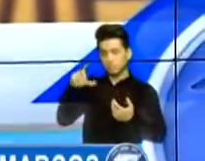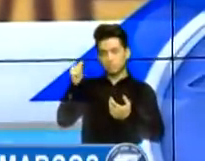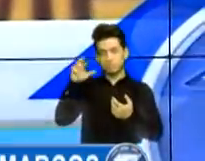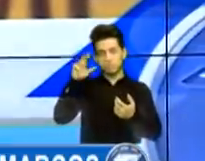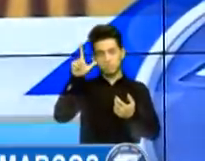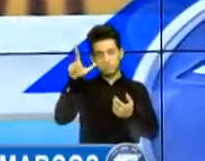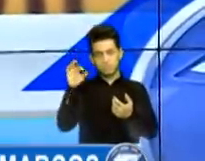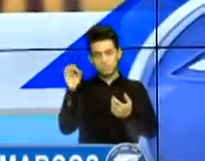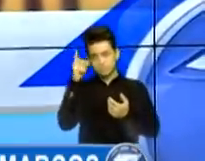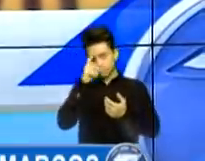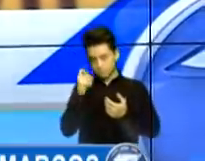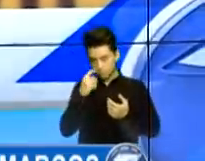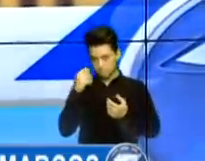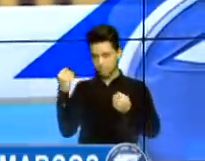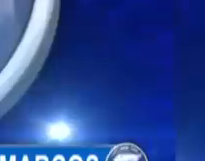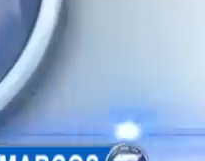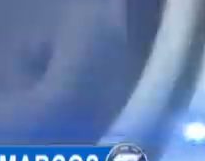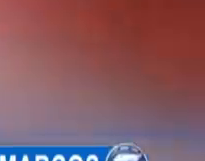los detalles.